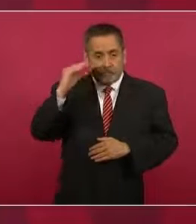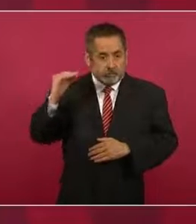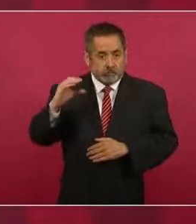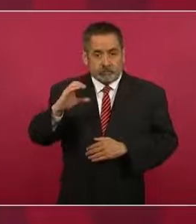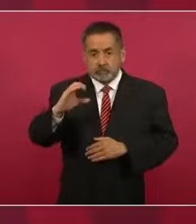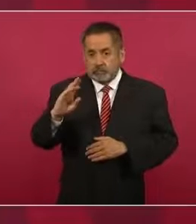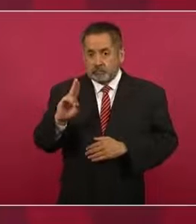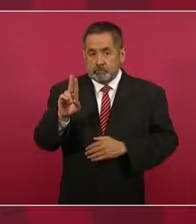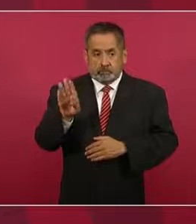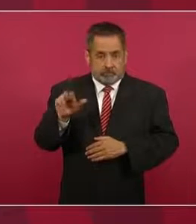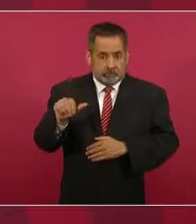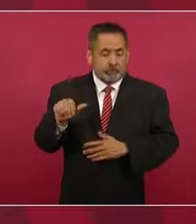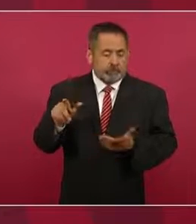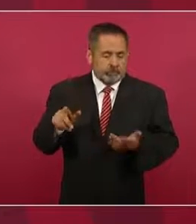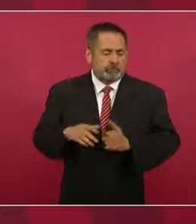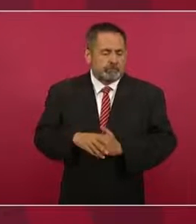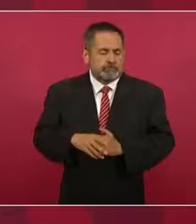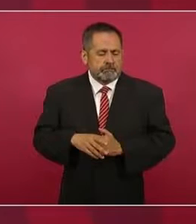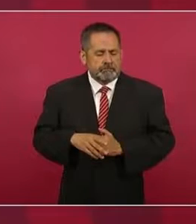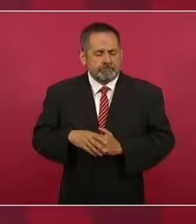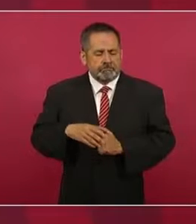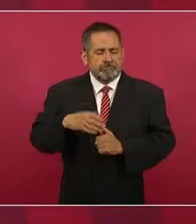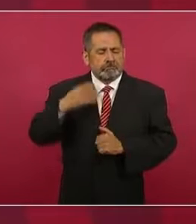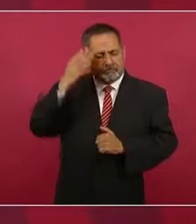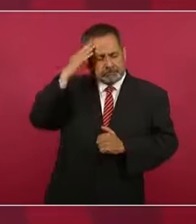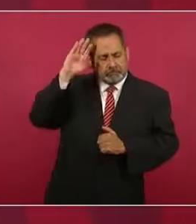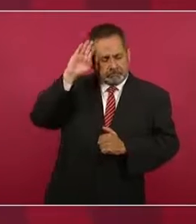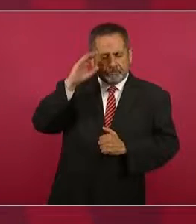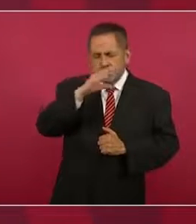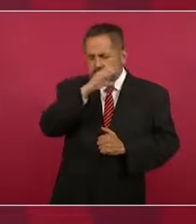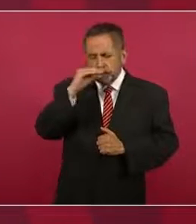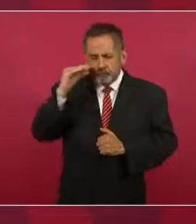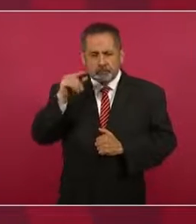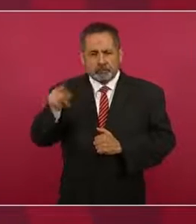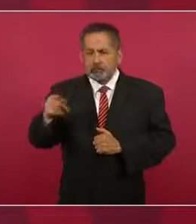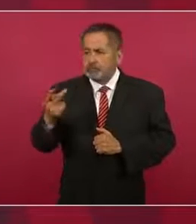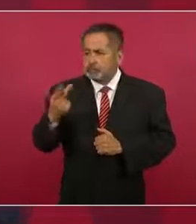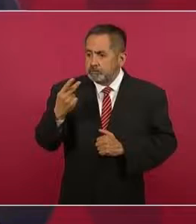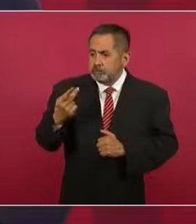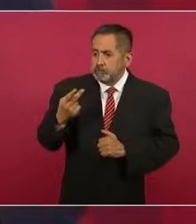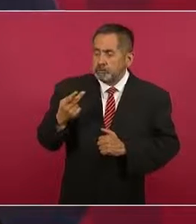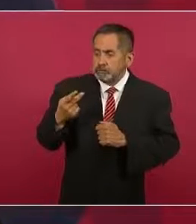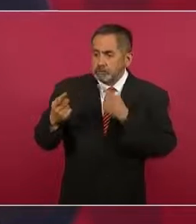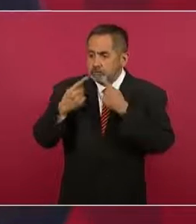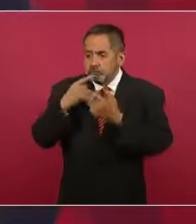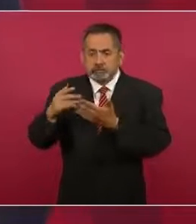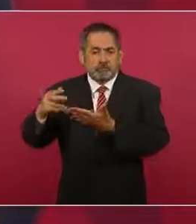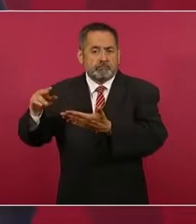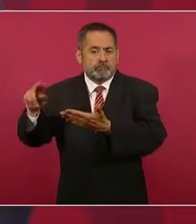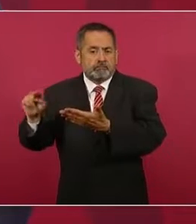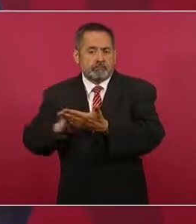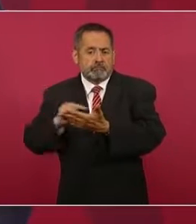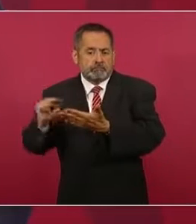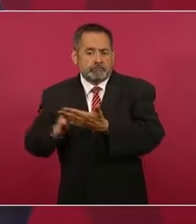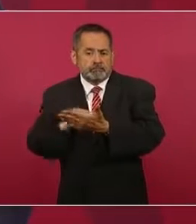igual firmamos un convenio de cooperación que incluye